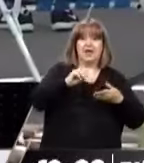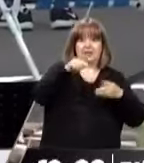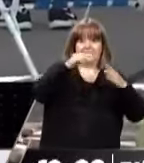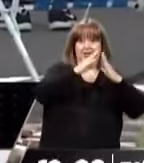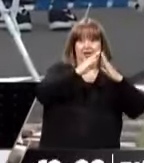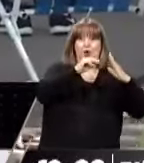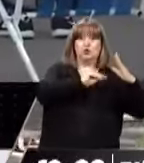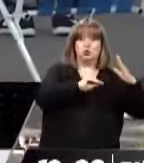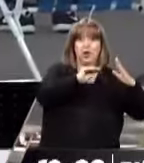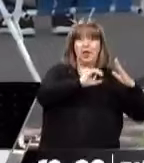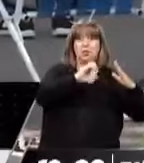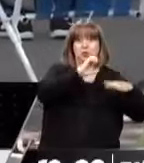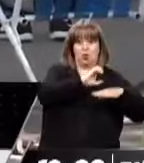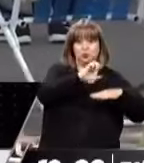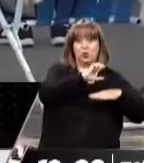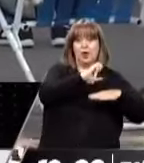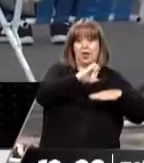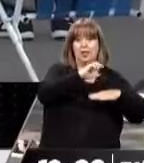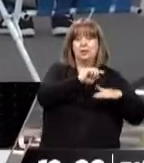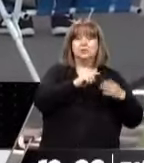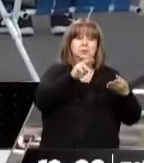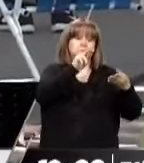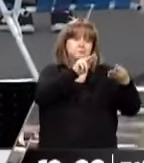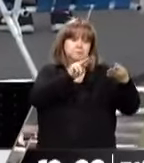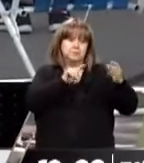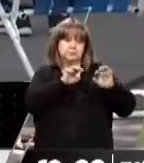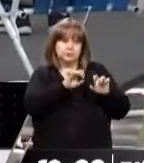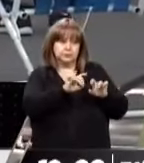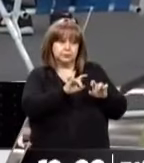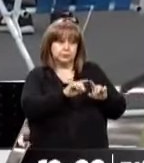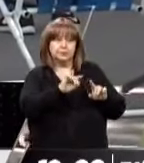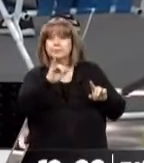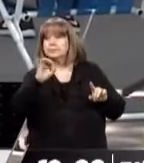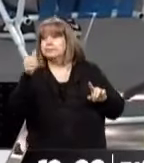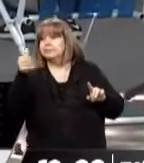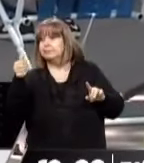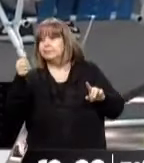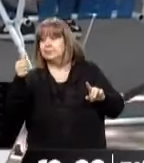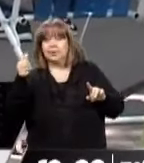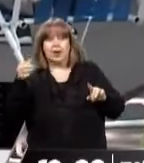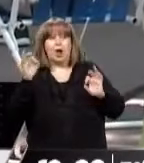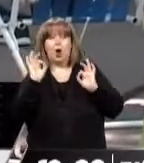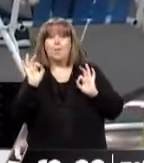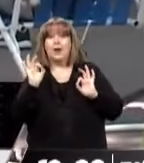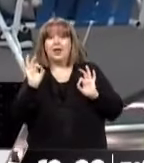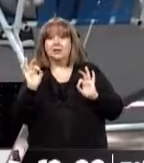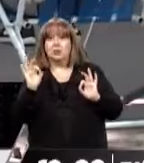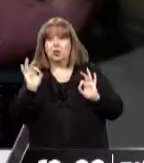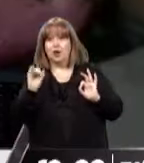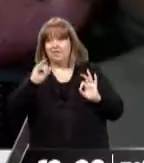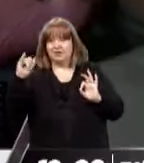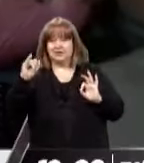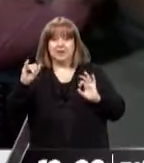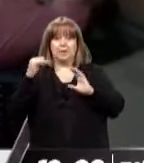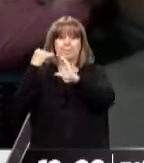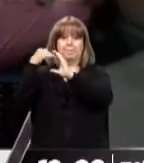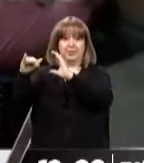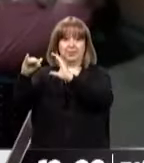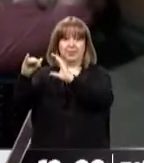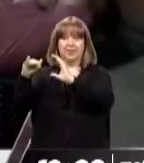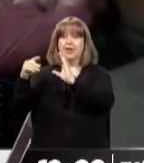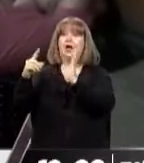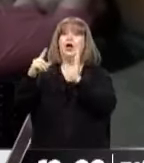estudiar la documentación se le va a confirmar al interesado que está completo el expediente Y entonces se le va